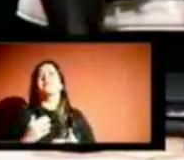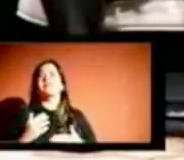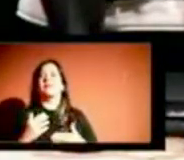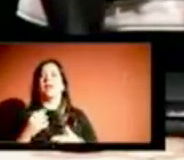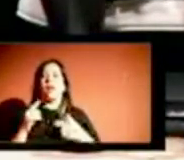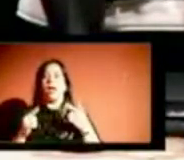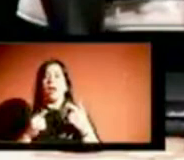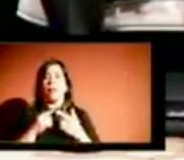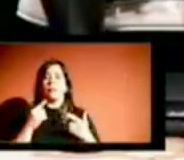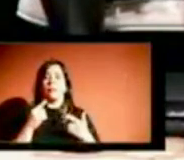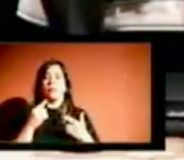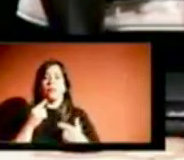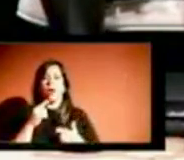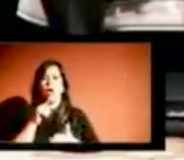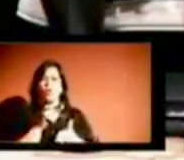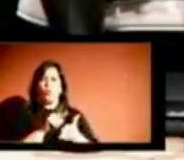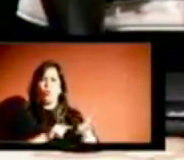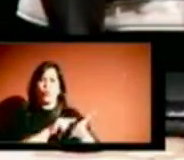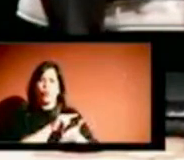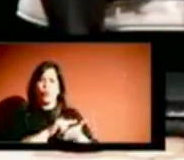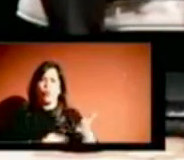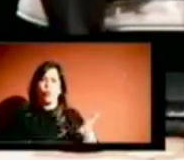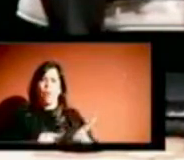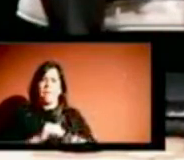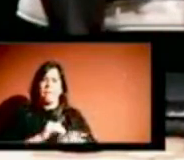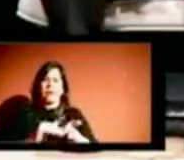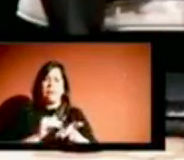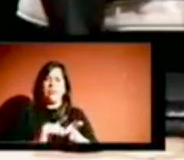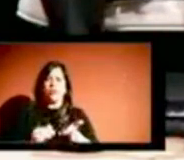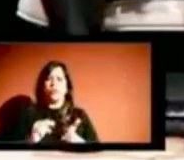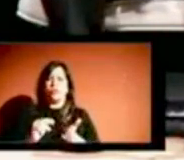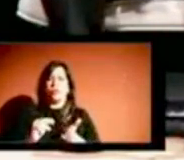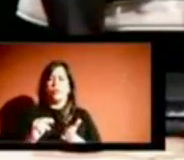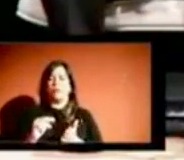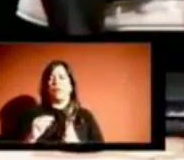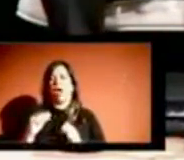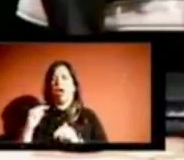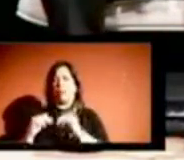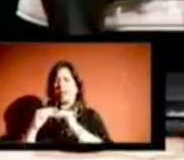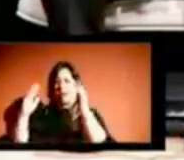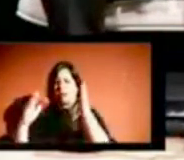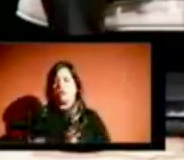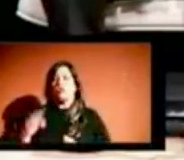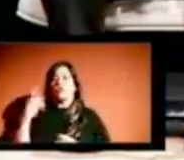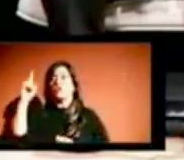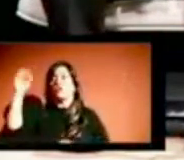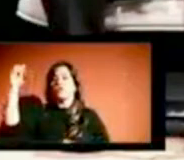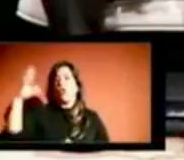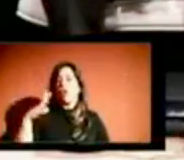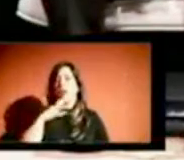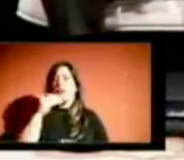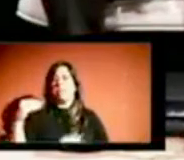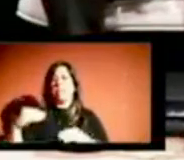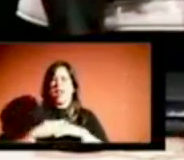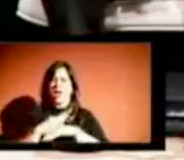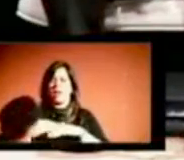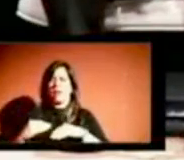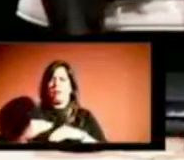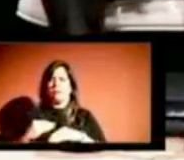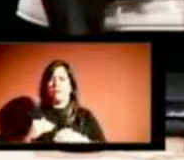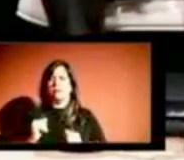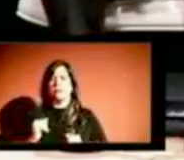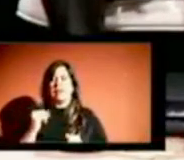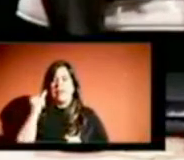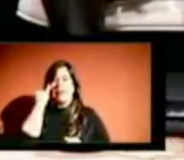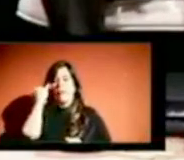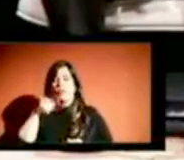ayer de que se declarara nulo el permiso para el condominio Sol y Playa. Y si de alguna forma, su reacción, y si de alguna forma esto